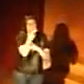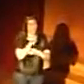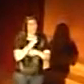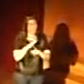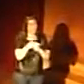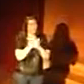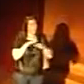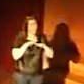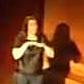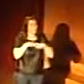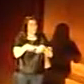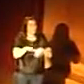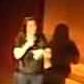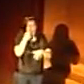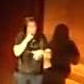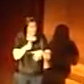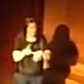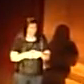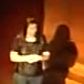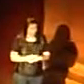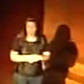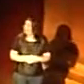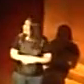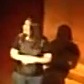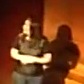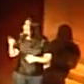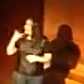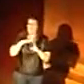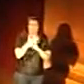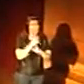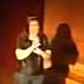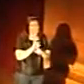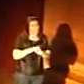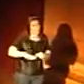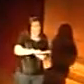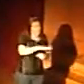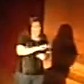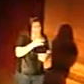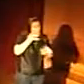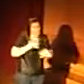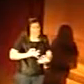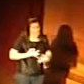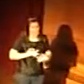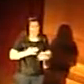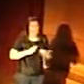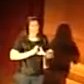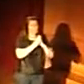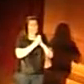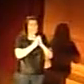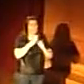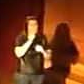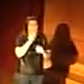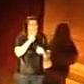pueblo en nuestro caso son escenarios reales este caso de de de este interior de la iglesia del Carmen de Antonio